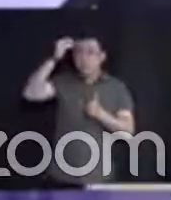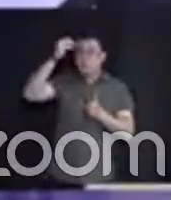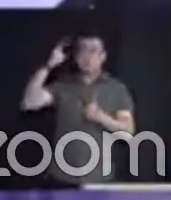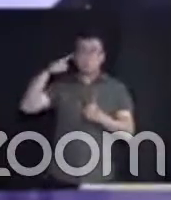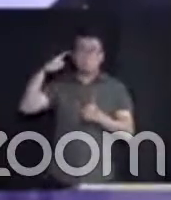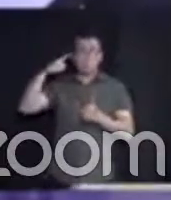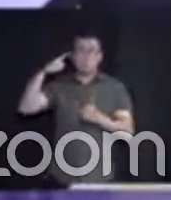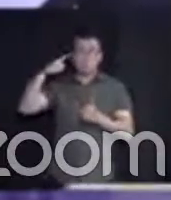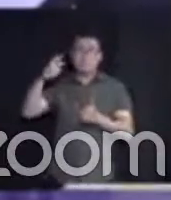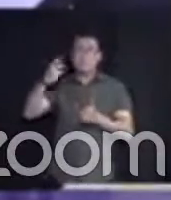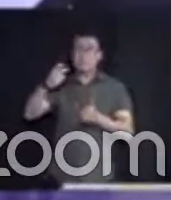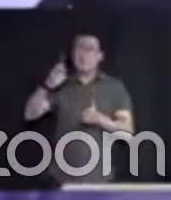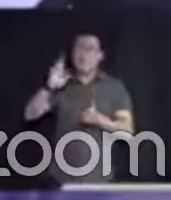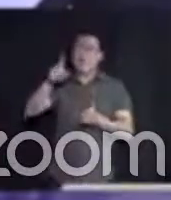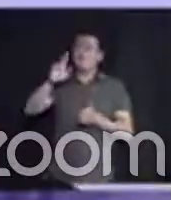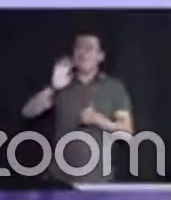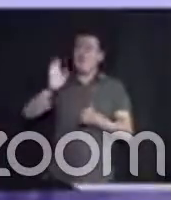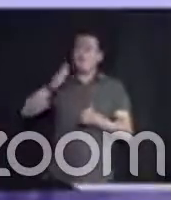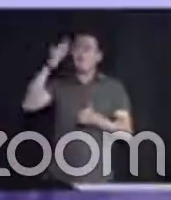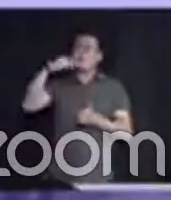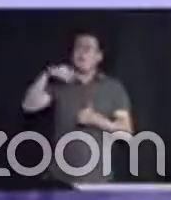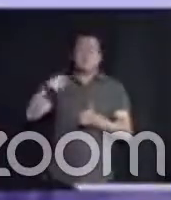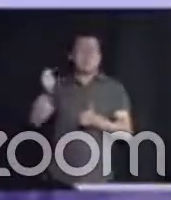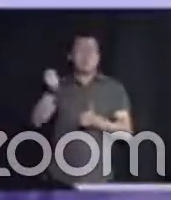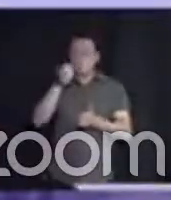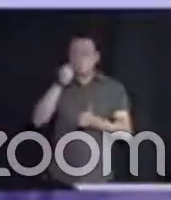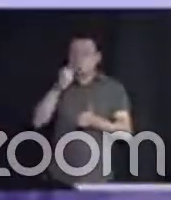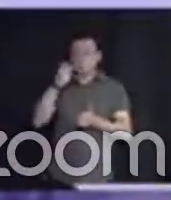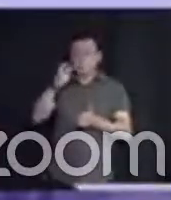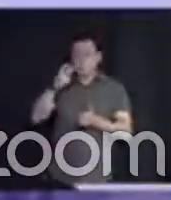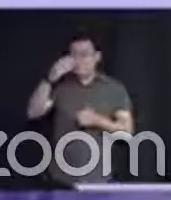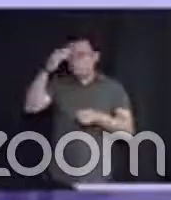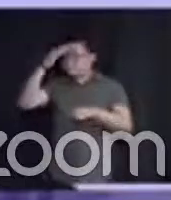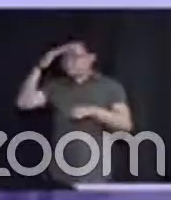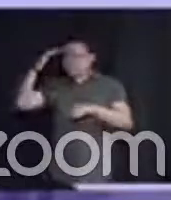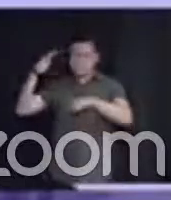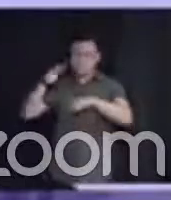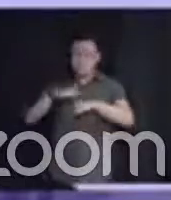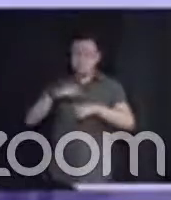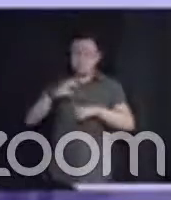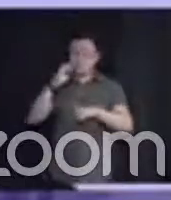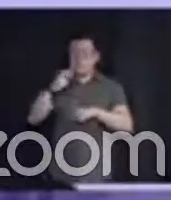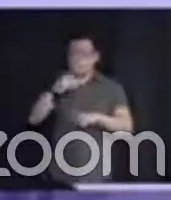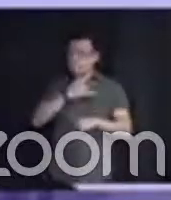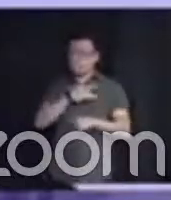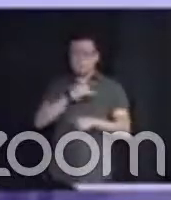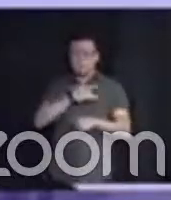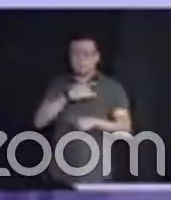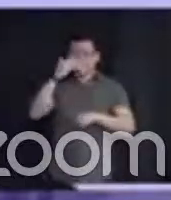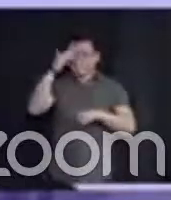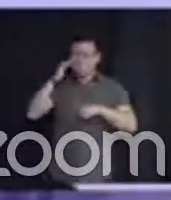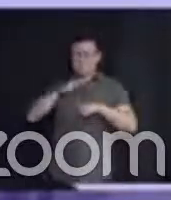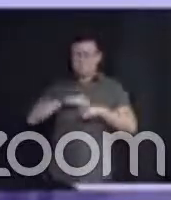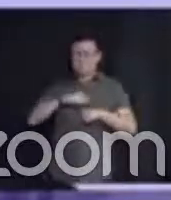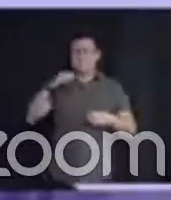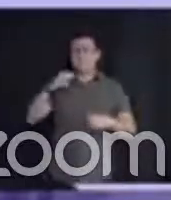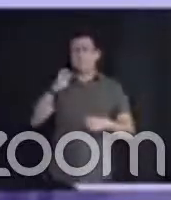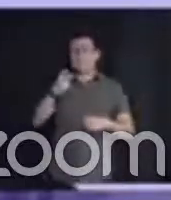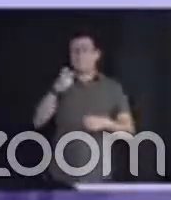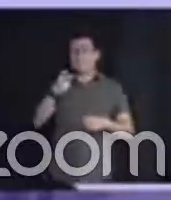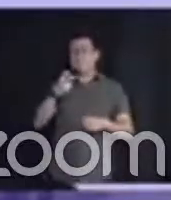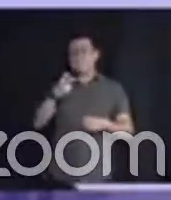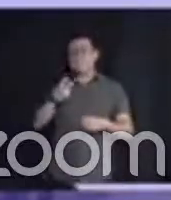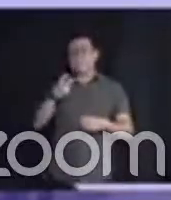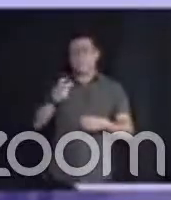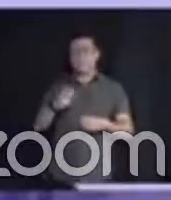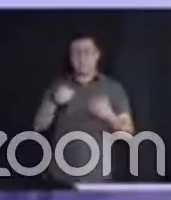estar escuchando. Y hay veces que dicen, eso ya lo escuché. No importa. Hasta que se te grabe aquí y aquí, lo tienes que escuchar,